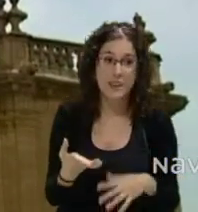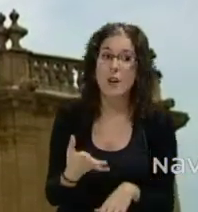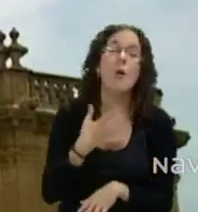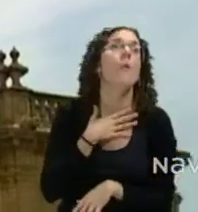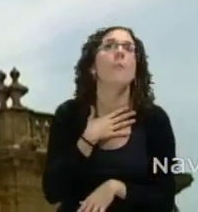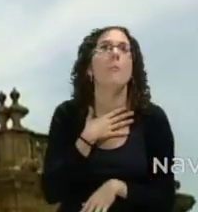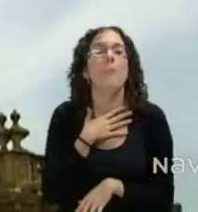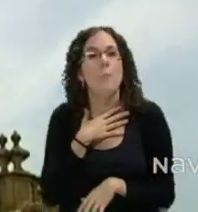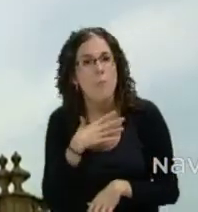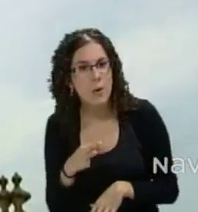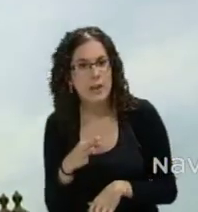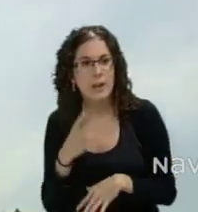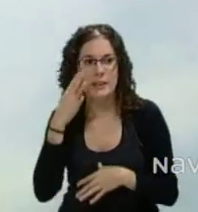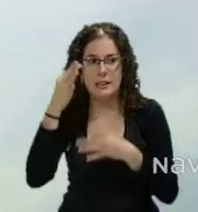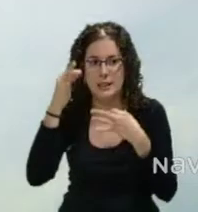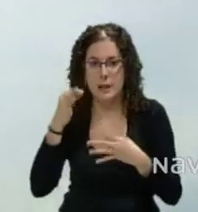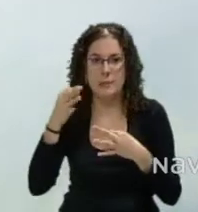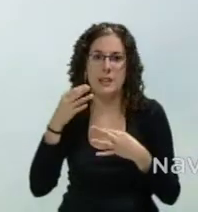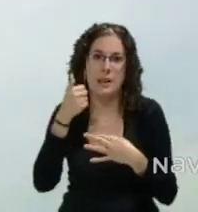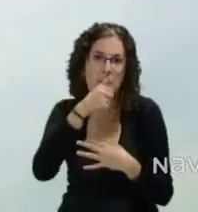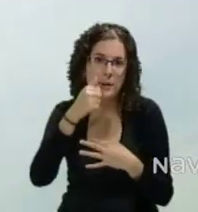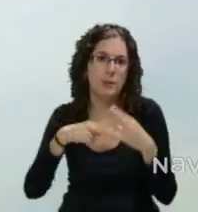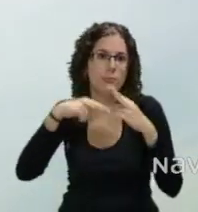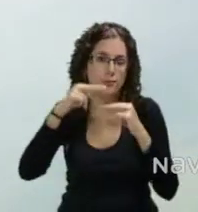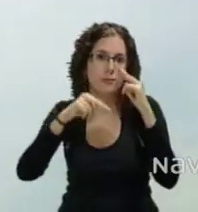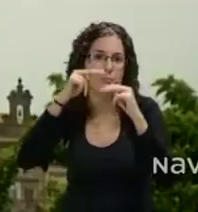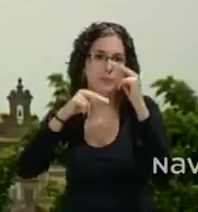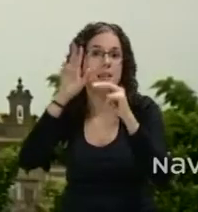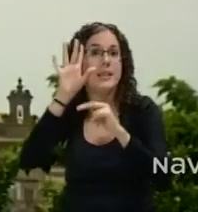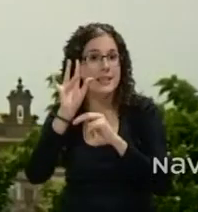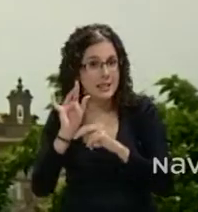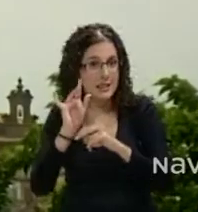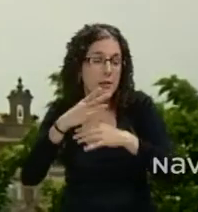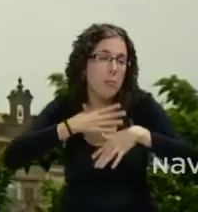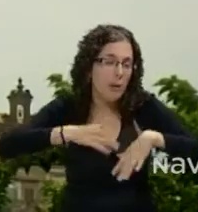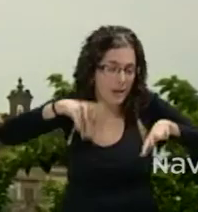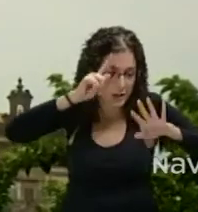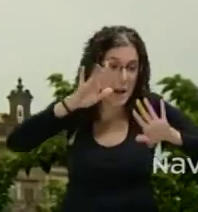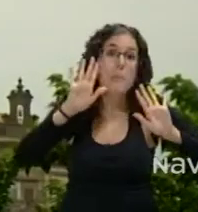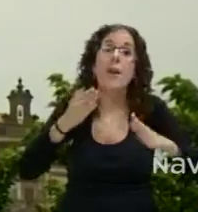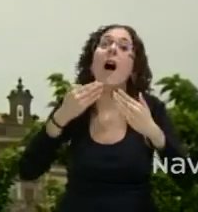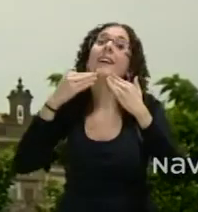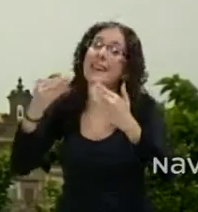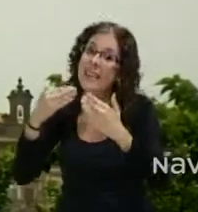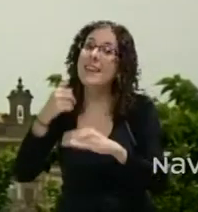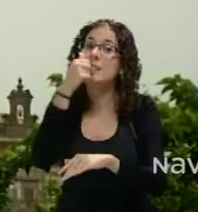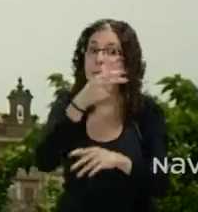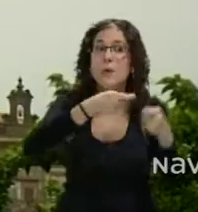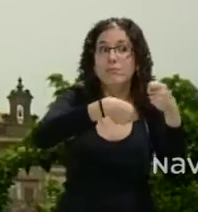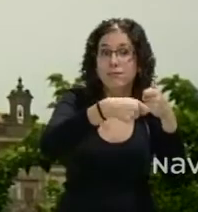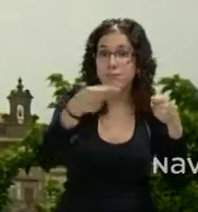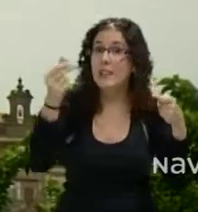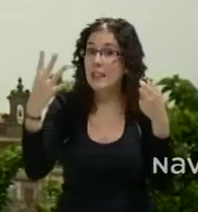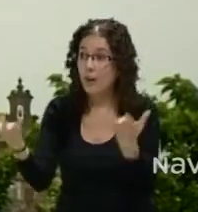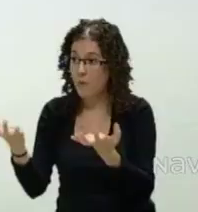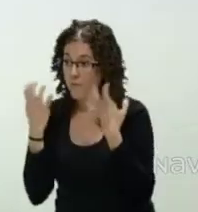vino, pero lo que sí se puede asegurar es que se hizo con el dinero que daba el vino, porque el vino en aquella época